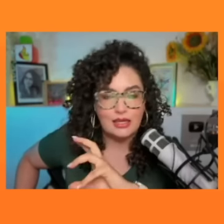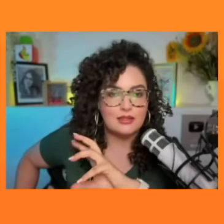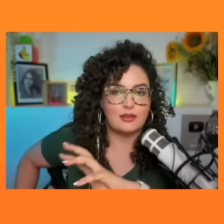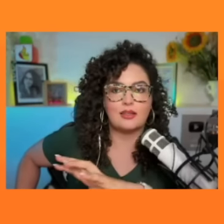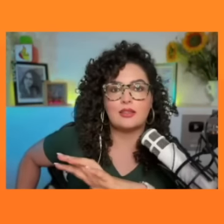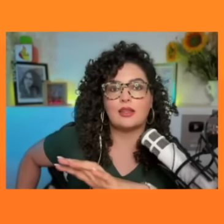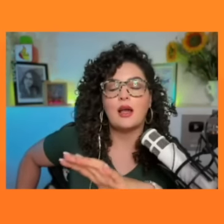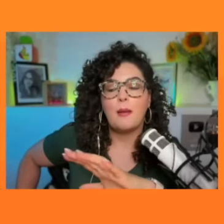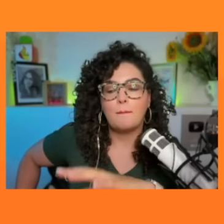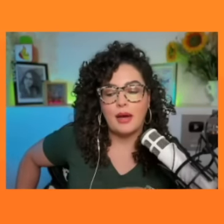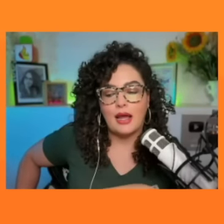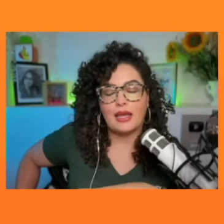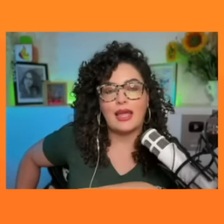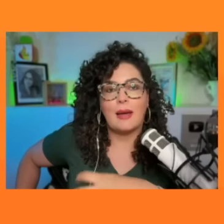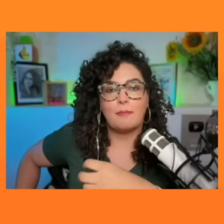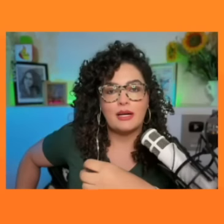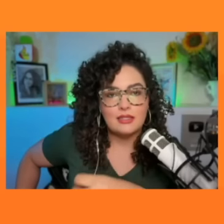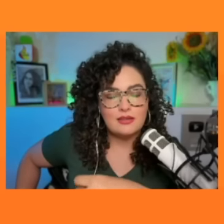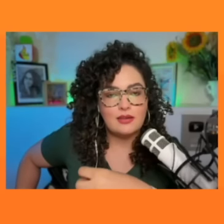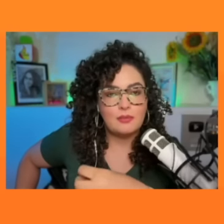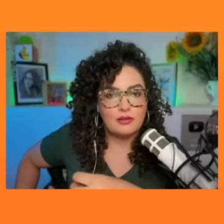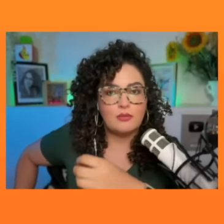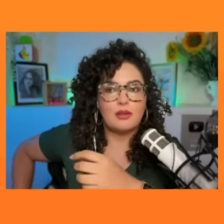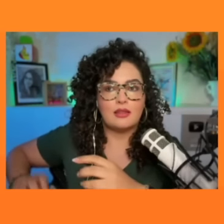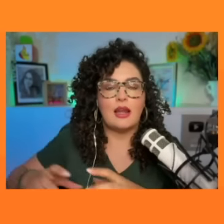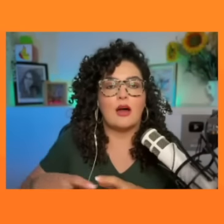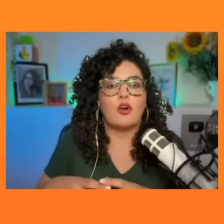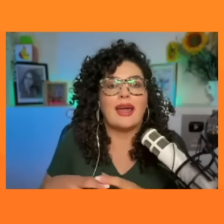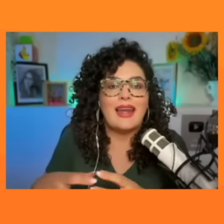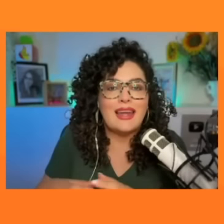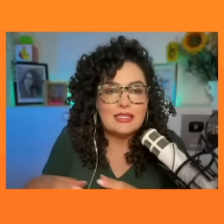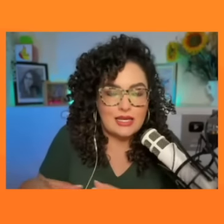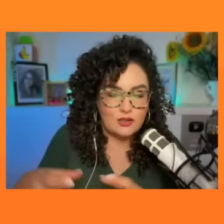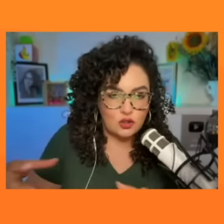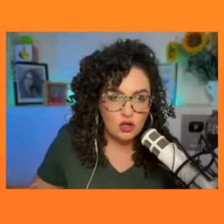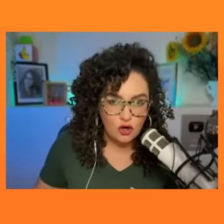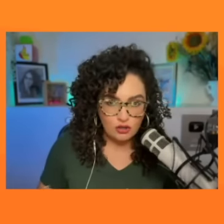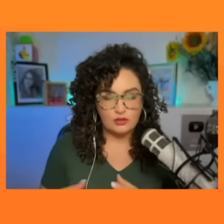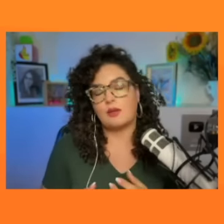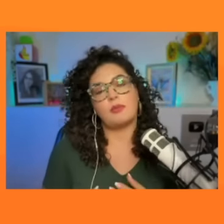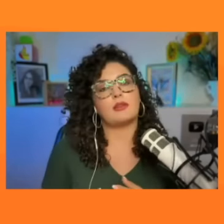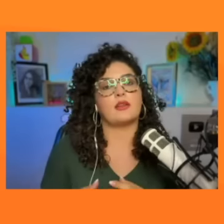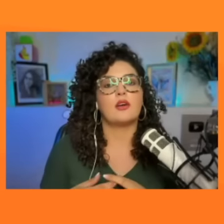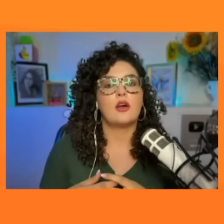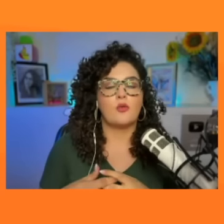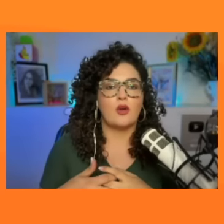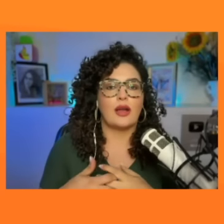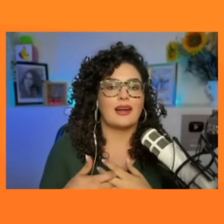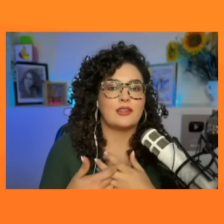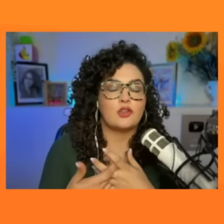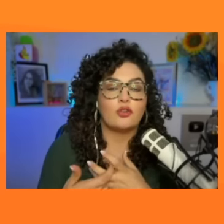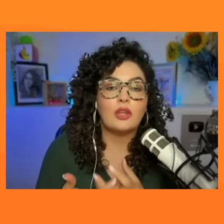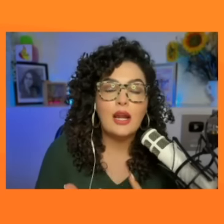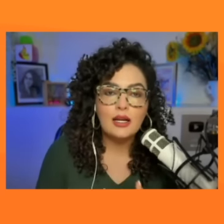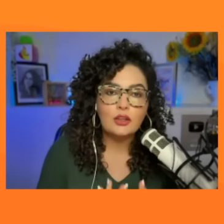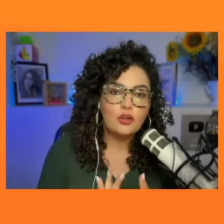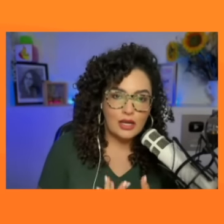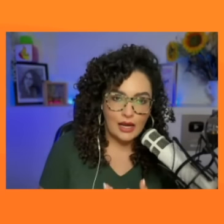país, etcétera, etcétera, para que la presencia del partido mediante la organización del partido, una